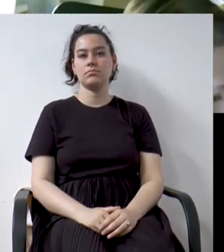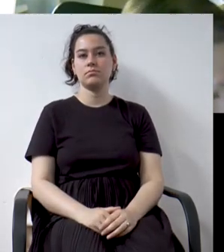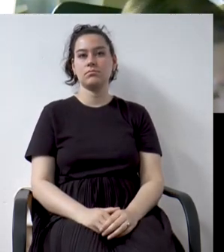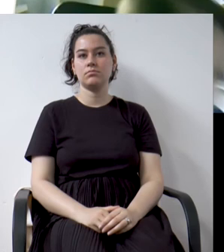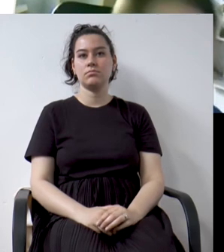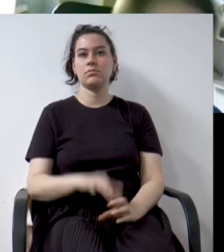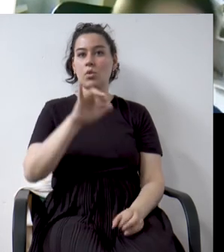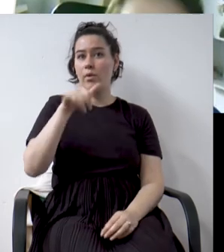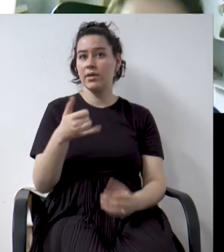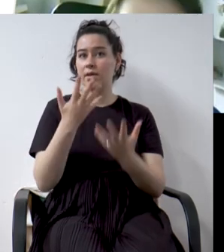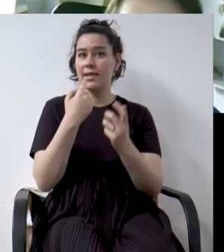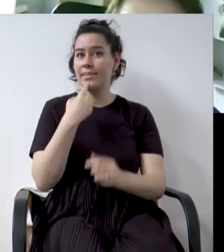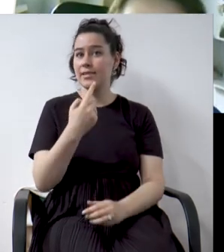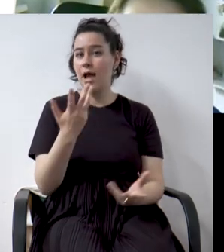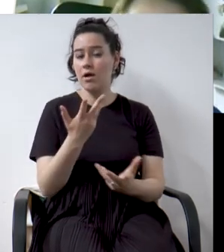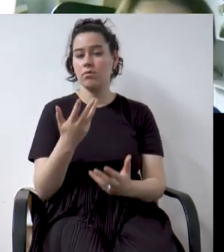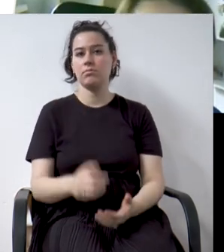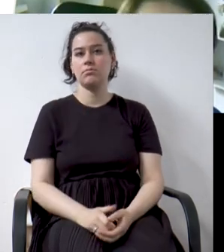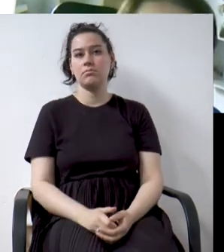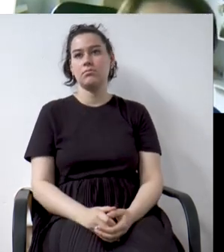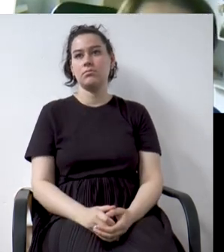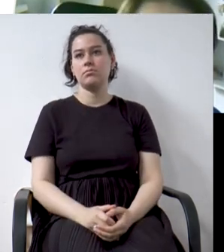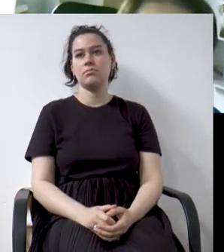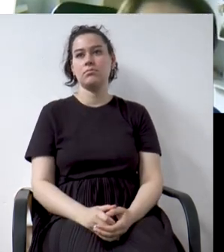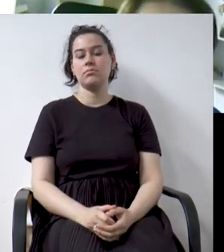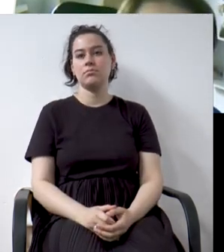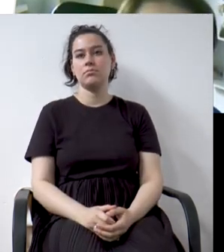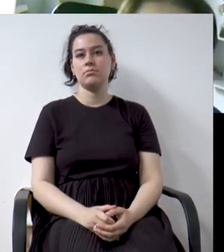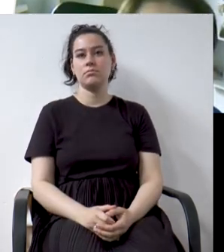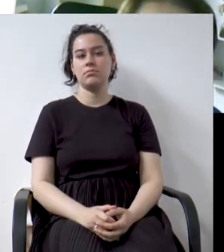¿Joaquín, ibas a decir algo? No. Entonces,